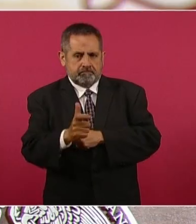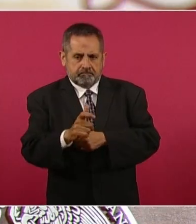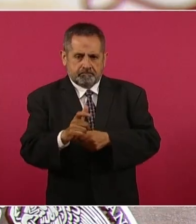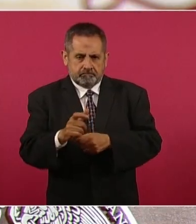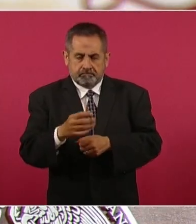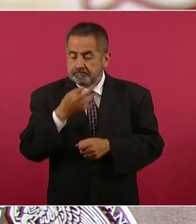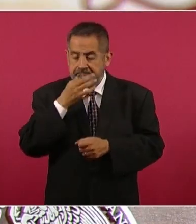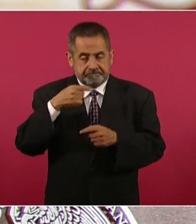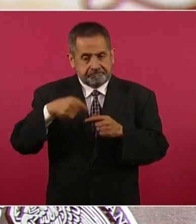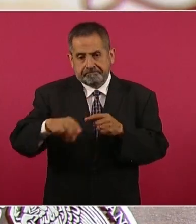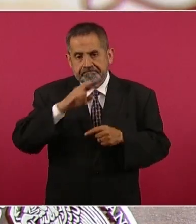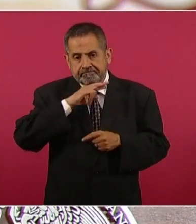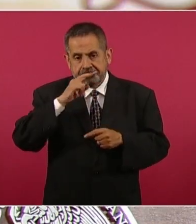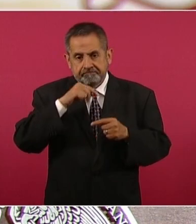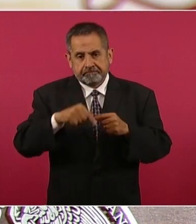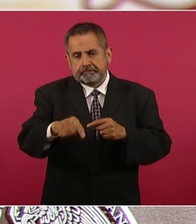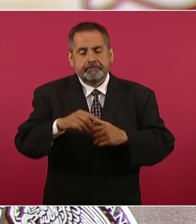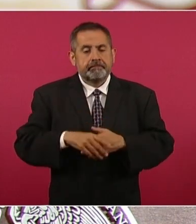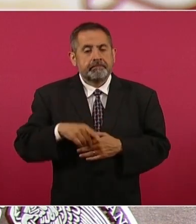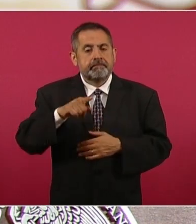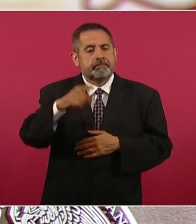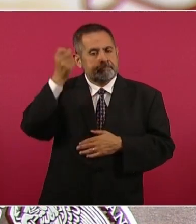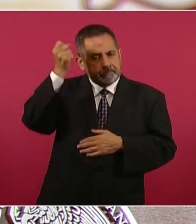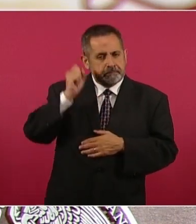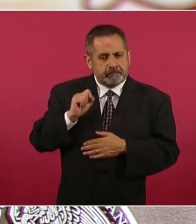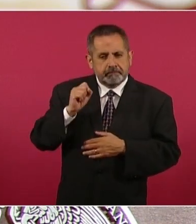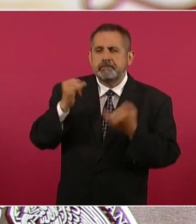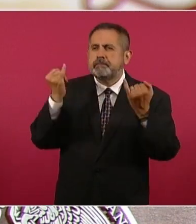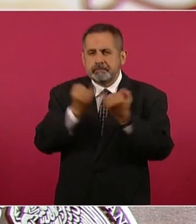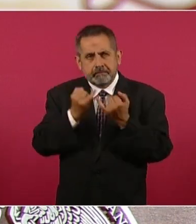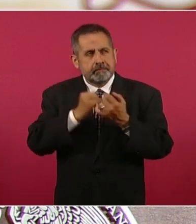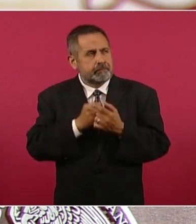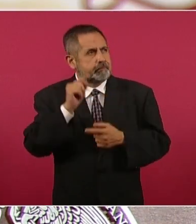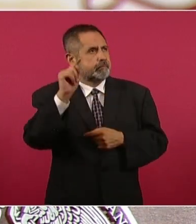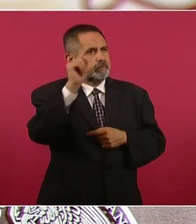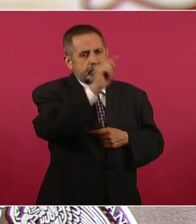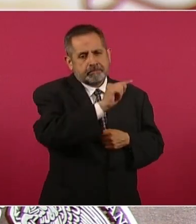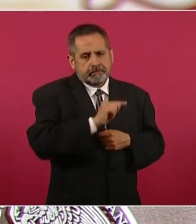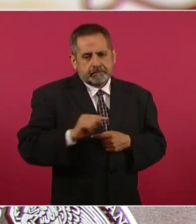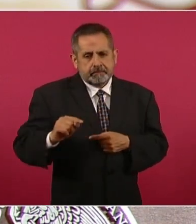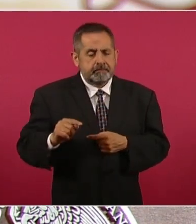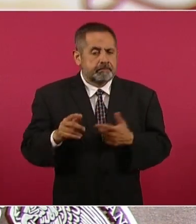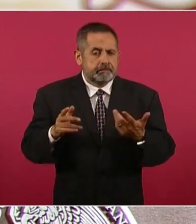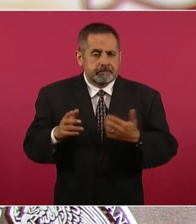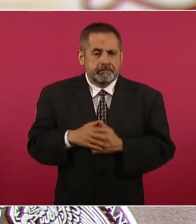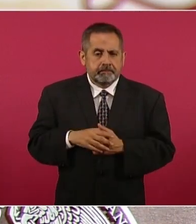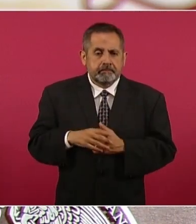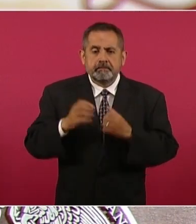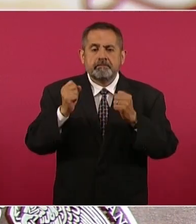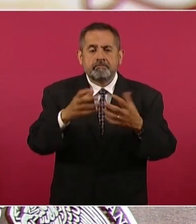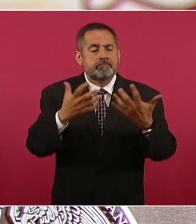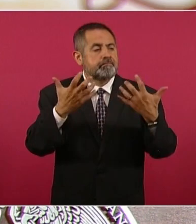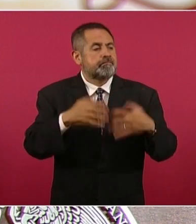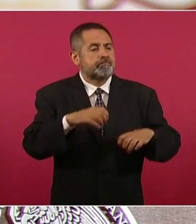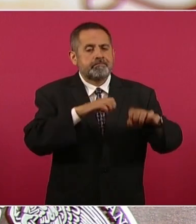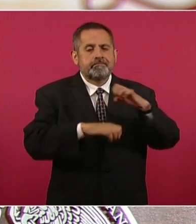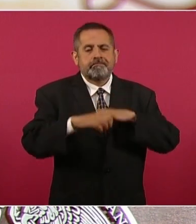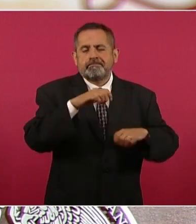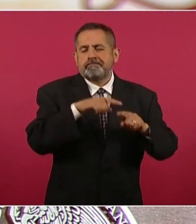a la brevedad. En el caso de Sinaloa, con muchos lugares, la penetración de muchas empresas en